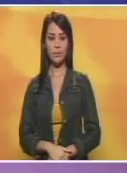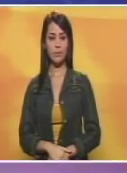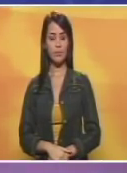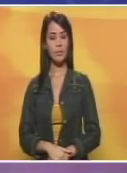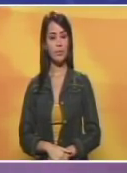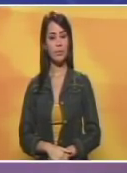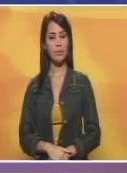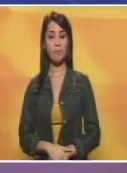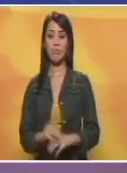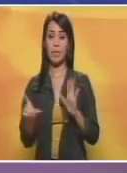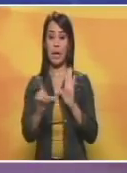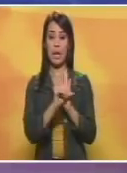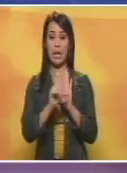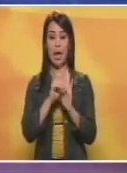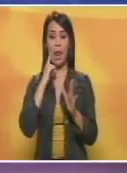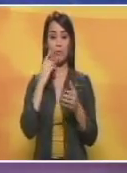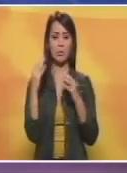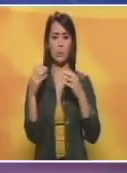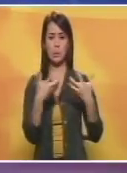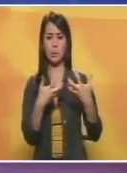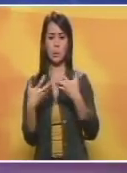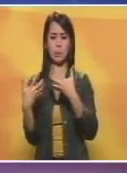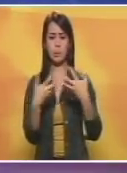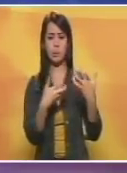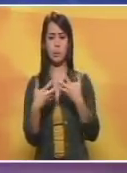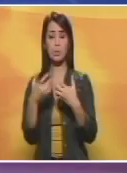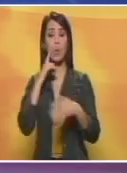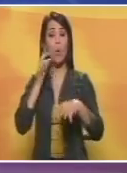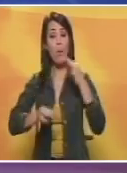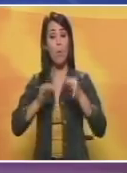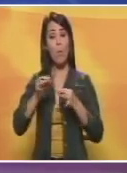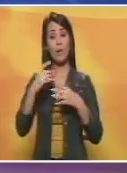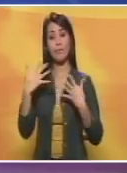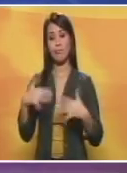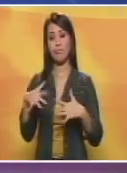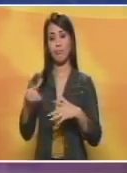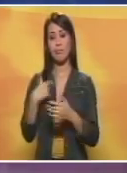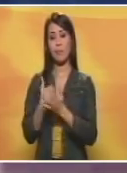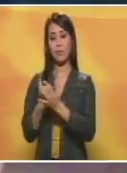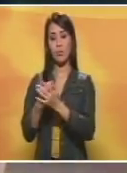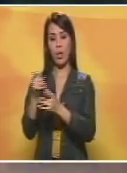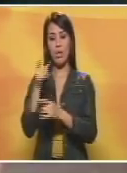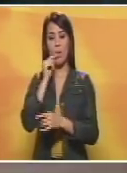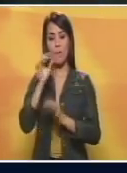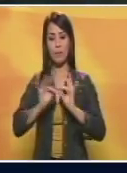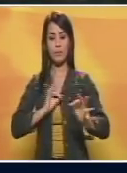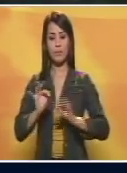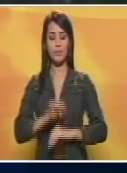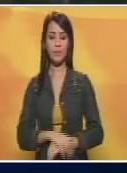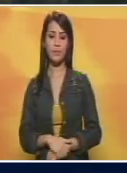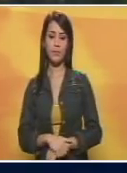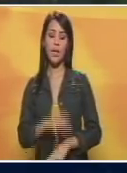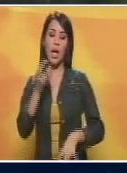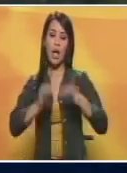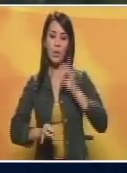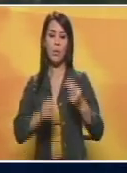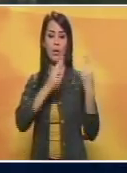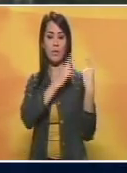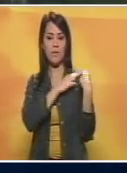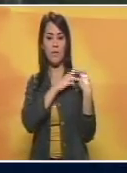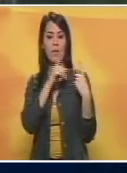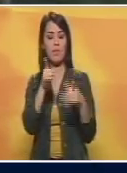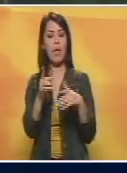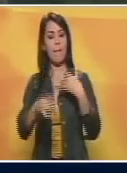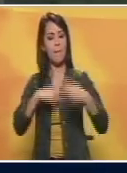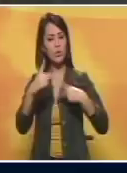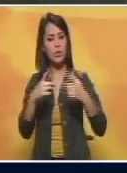es una batalla legal entre brad pitt y angelina jolie ahora juez ha fallado a favor del actor el juez a cargo del proceso de divorcio que